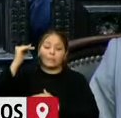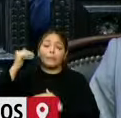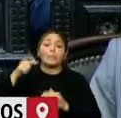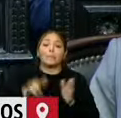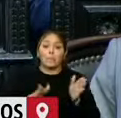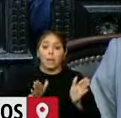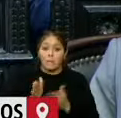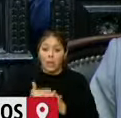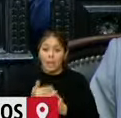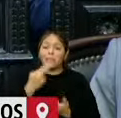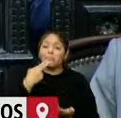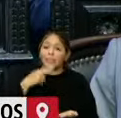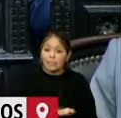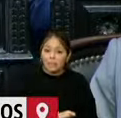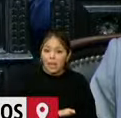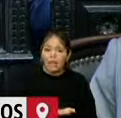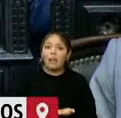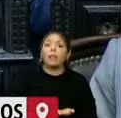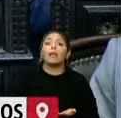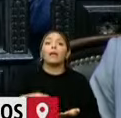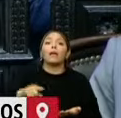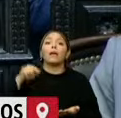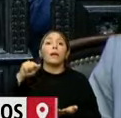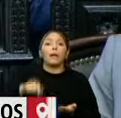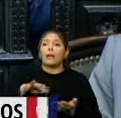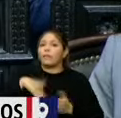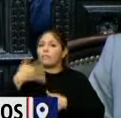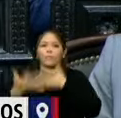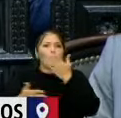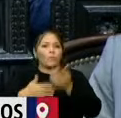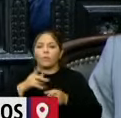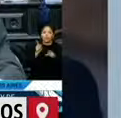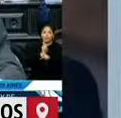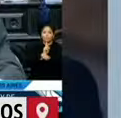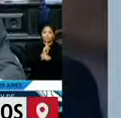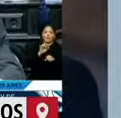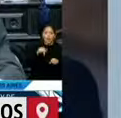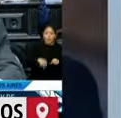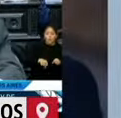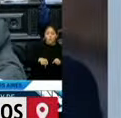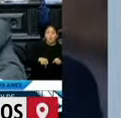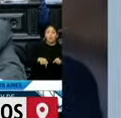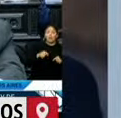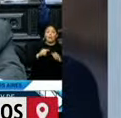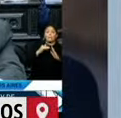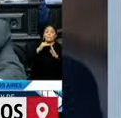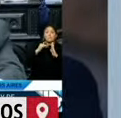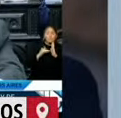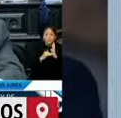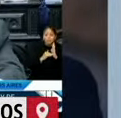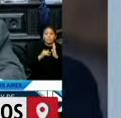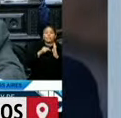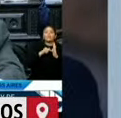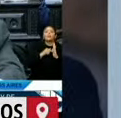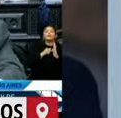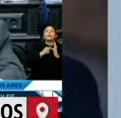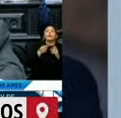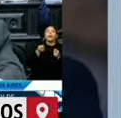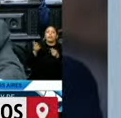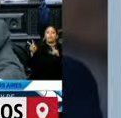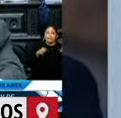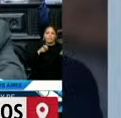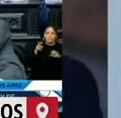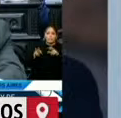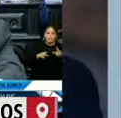este que habla Miley habló con kaca acá en el canal vamos a escuchar Dale la Argentina está mucho